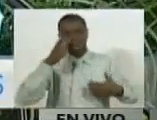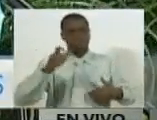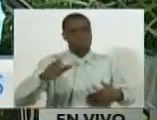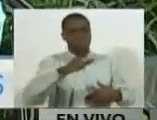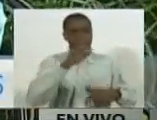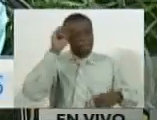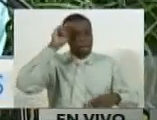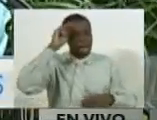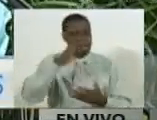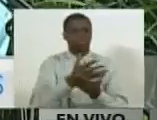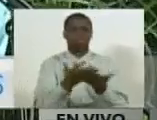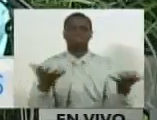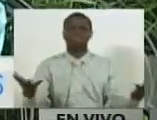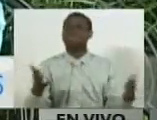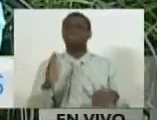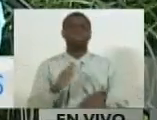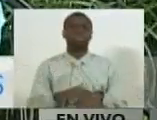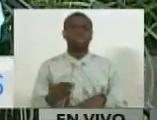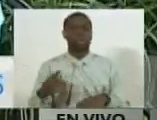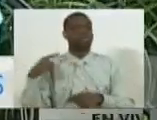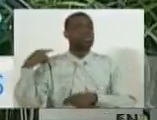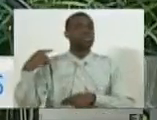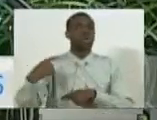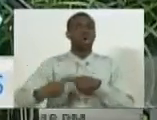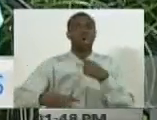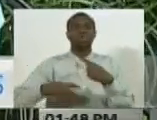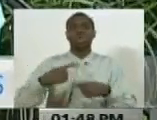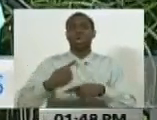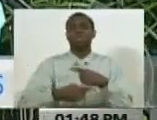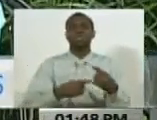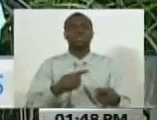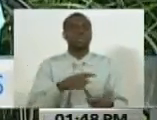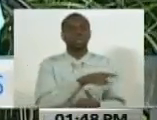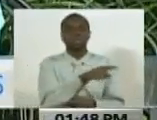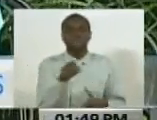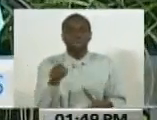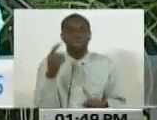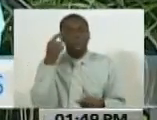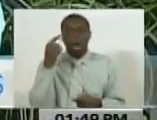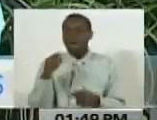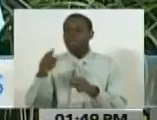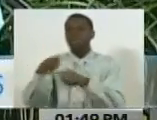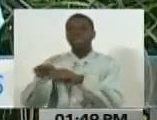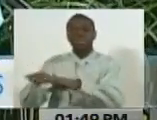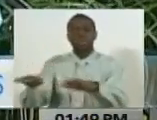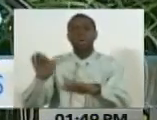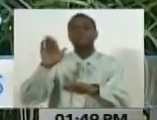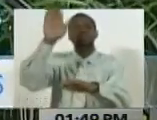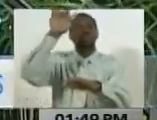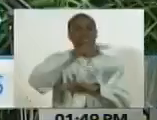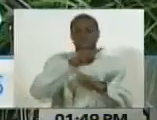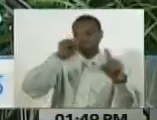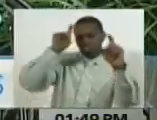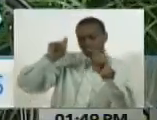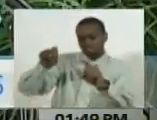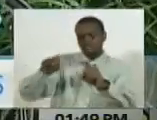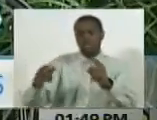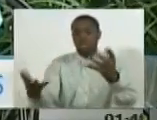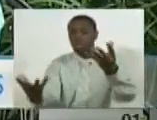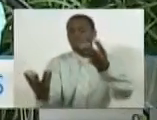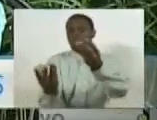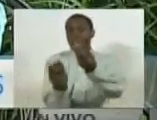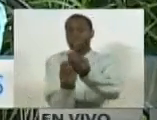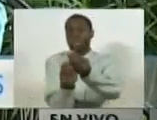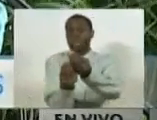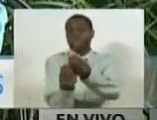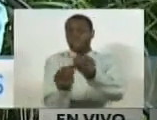frente a ustedes están todos los días la esperanza del futuro. Tremendo esfuerzo que hacen